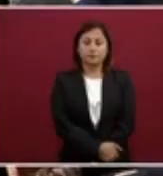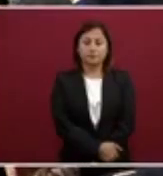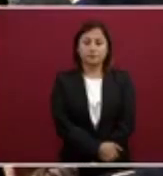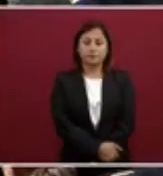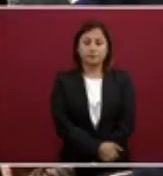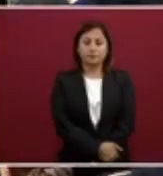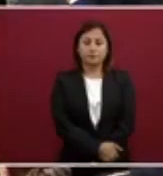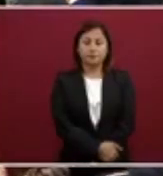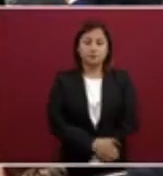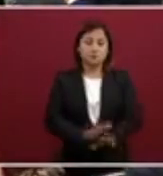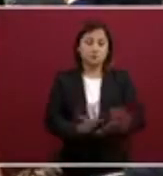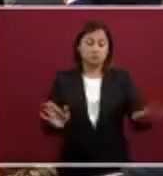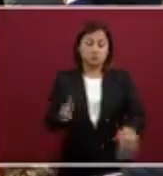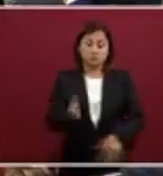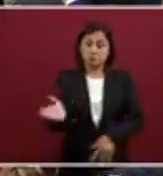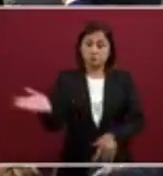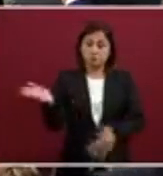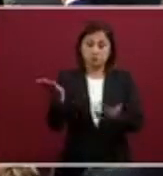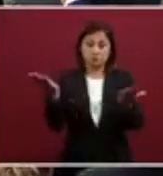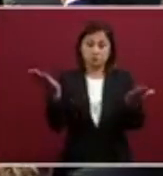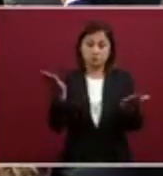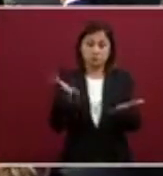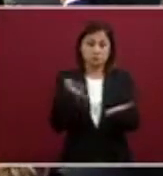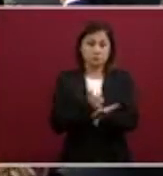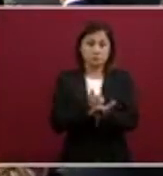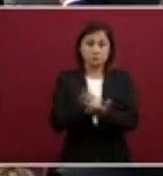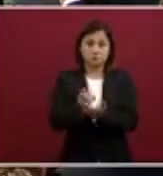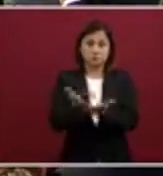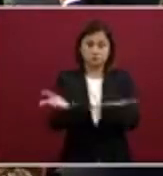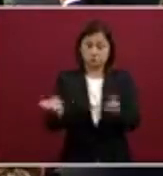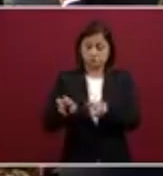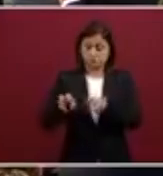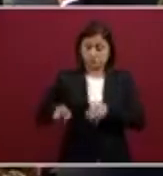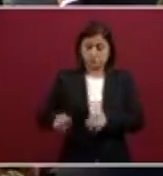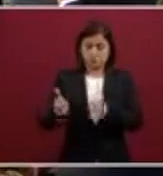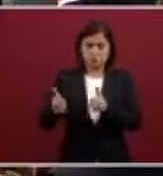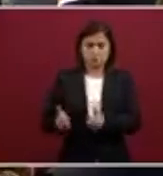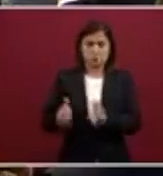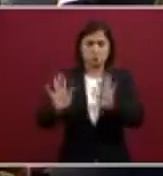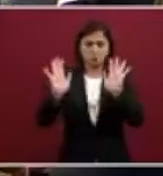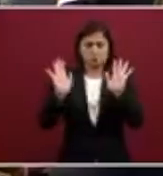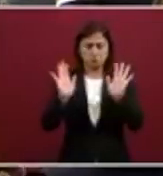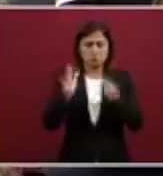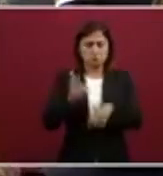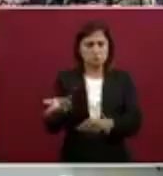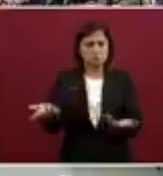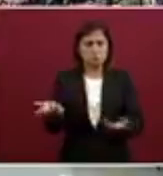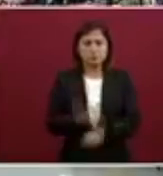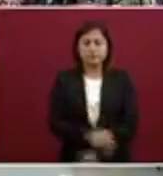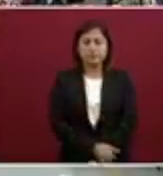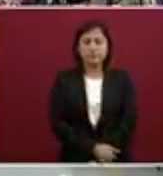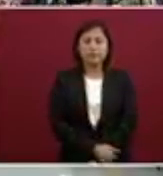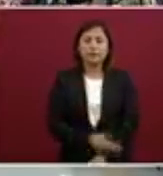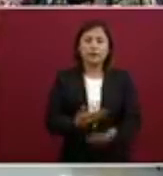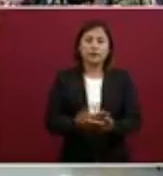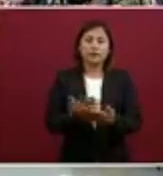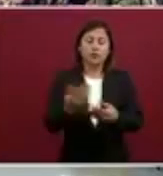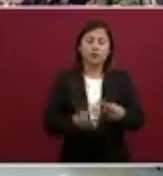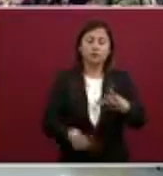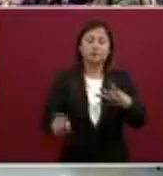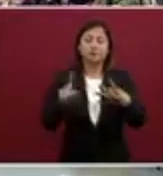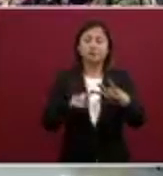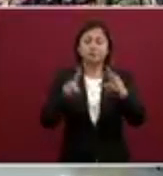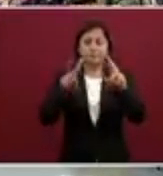Se quieren quedar, son invitados permanentes. Es interesante. Vamos a un tercer tema.